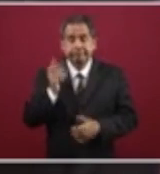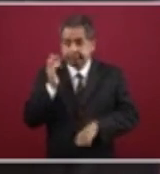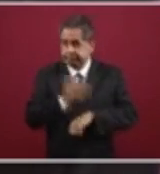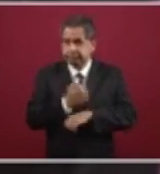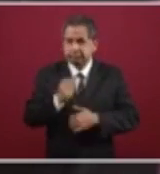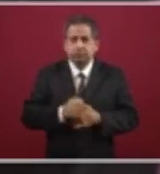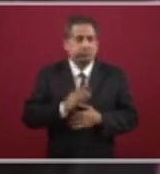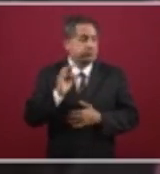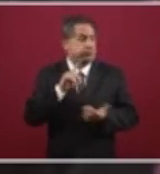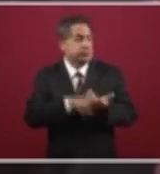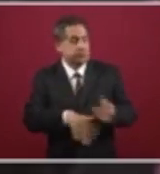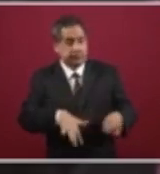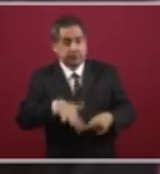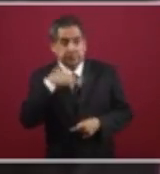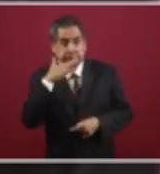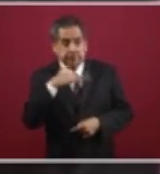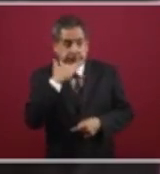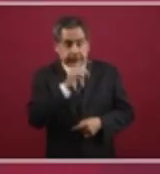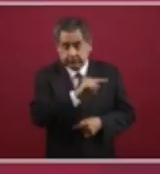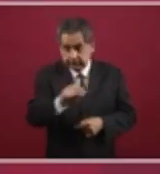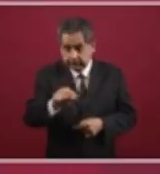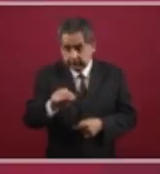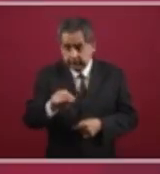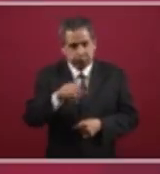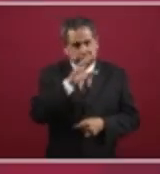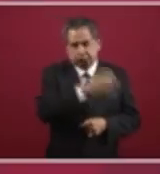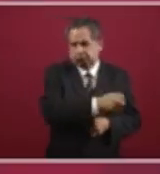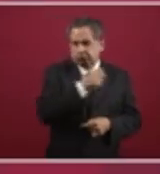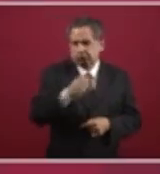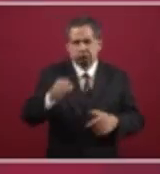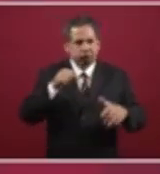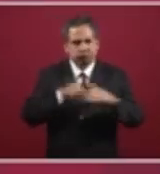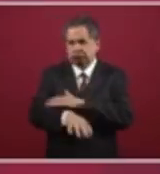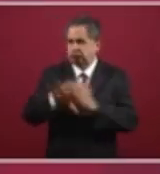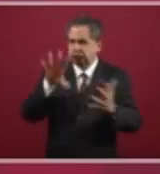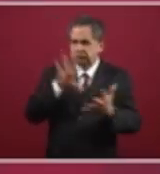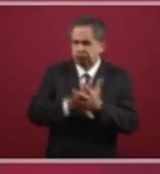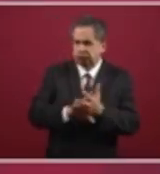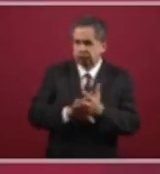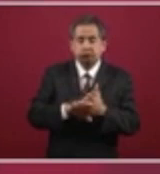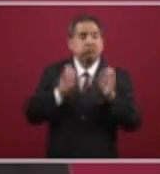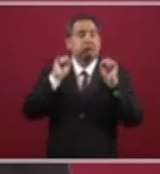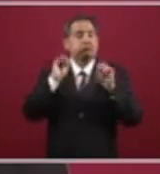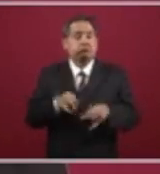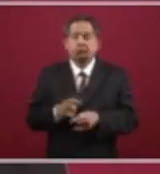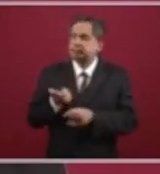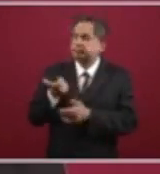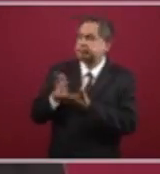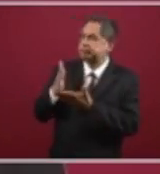cometa un acto de corrupción va a la cárcel sin derecho a fianza.